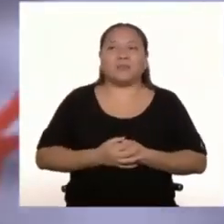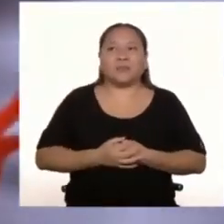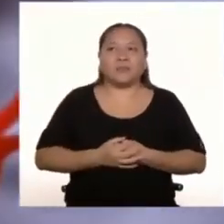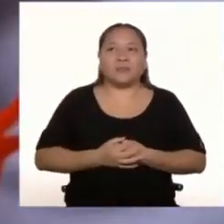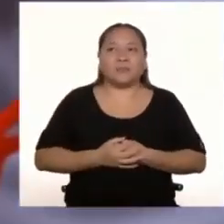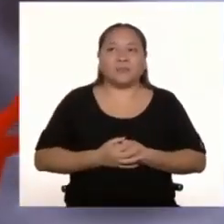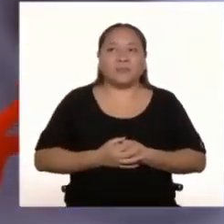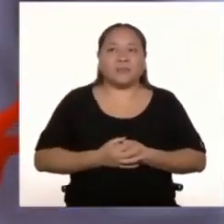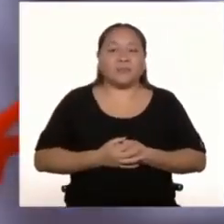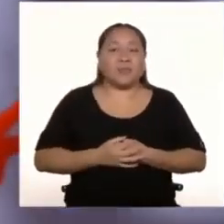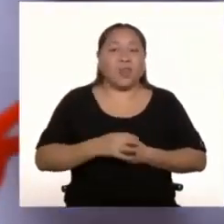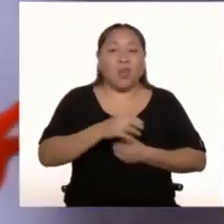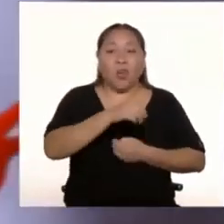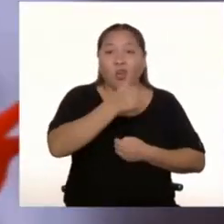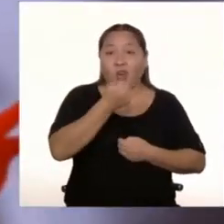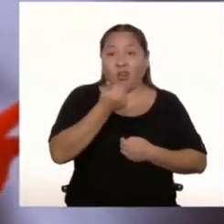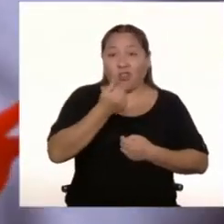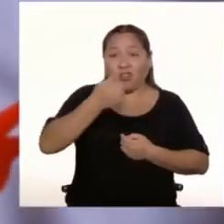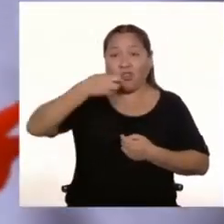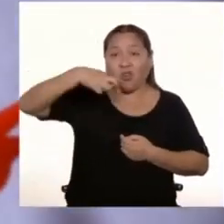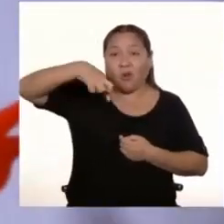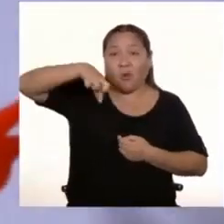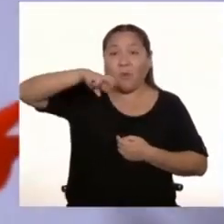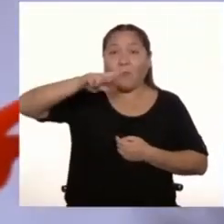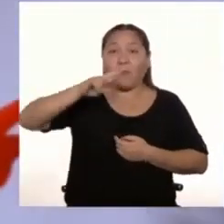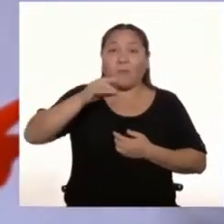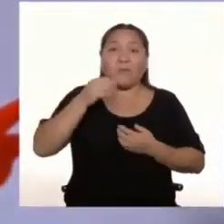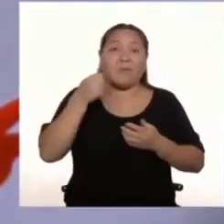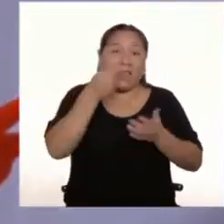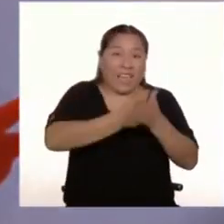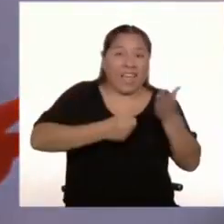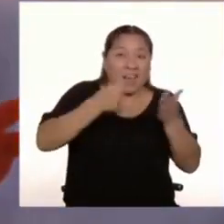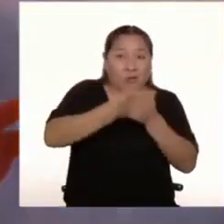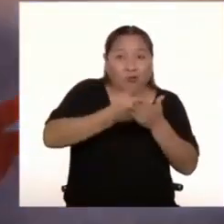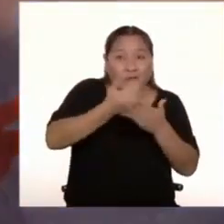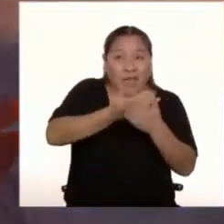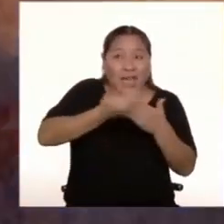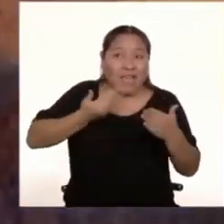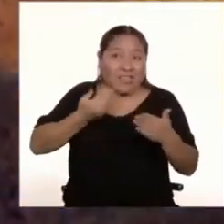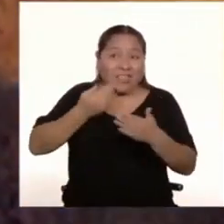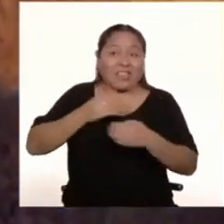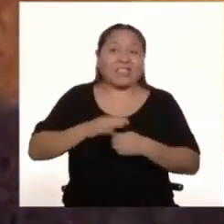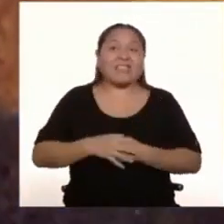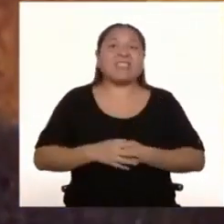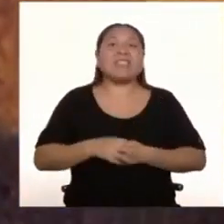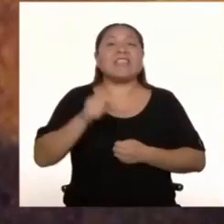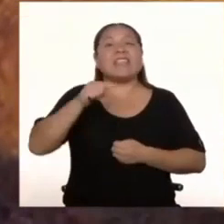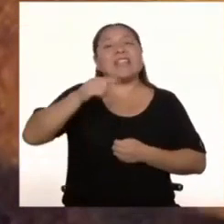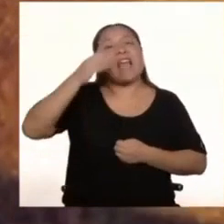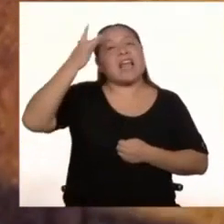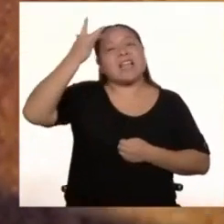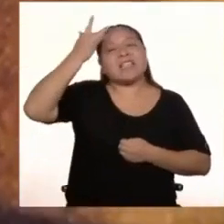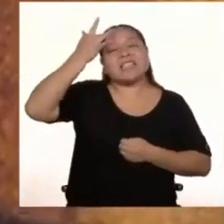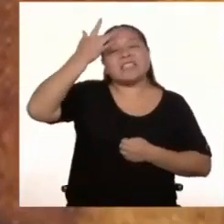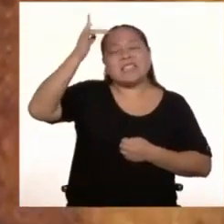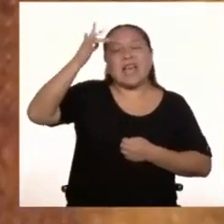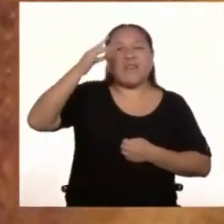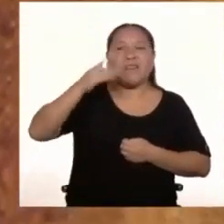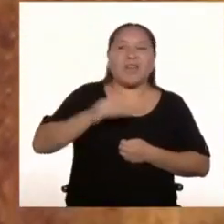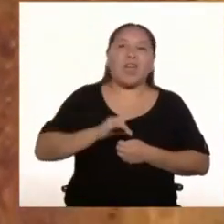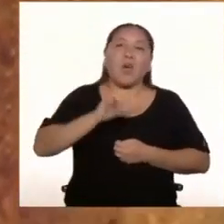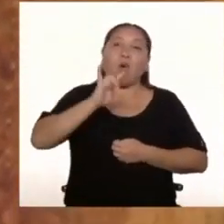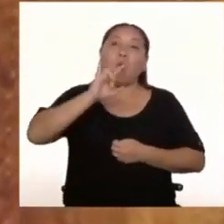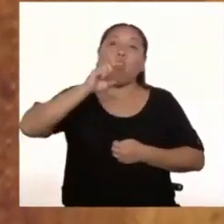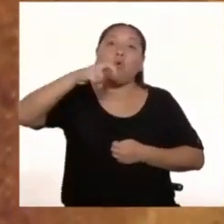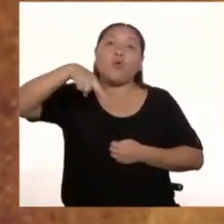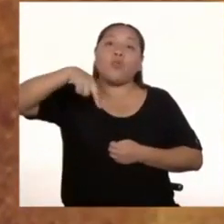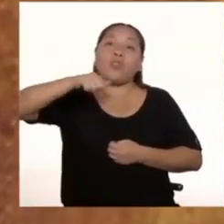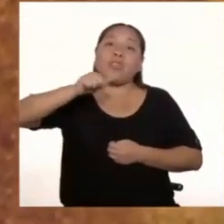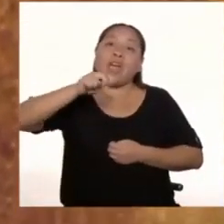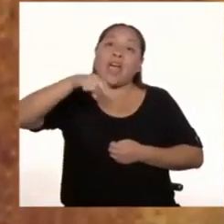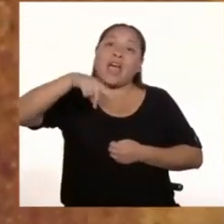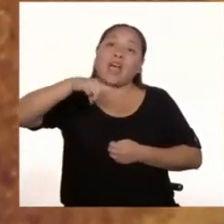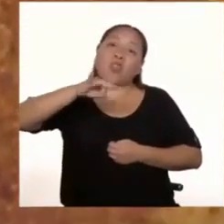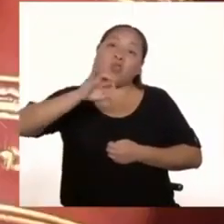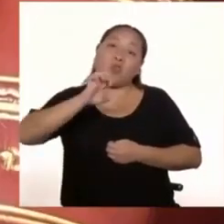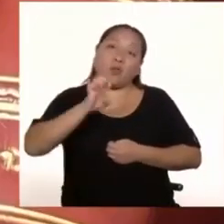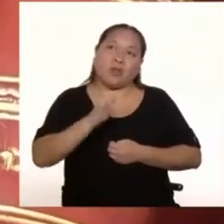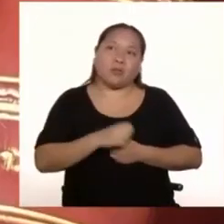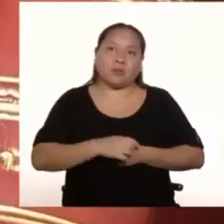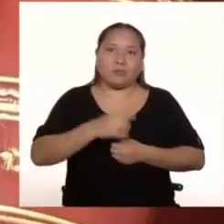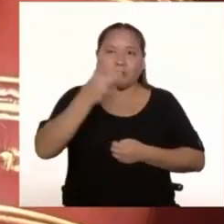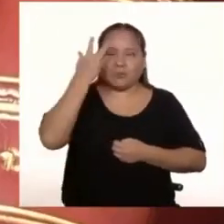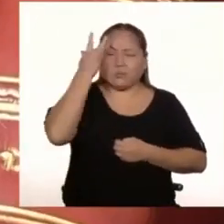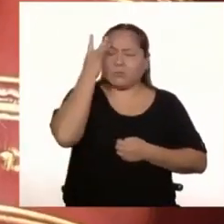Otro precursor importantísimo es el sabio nacido en Arica, Hipólito Unanue, una mente